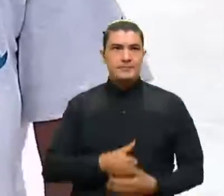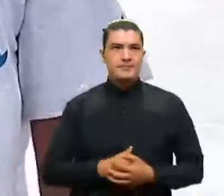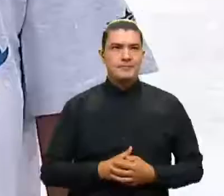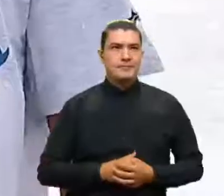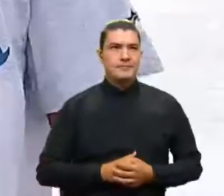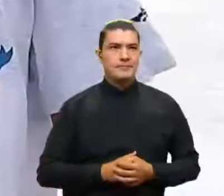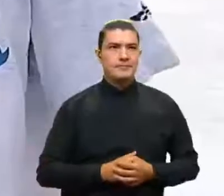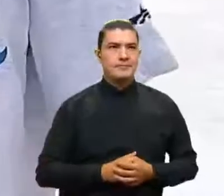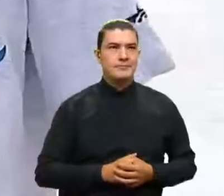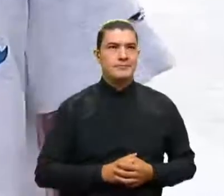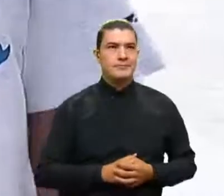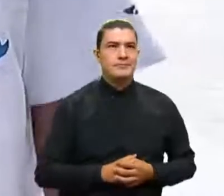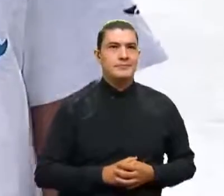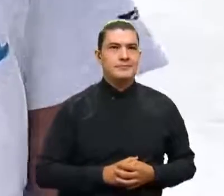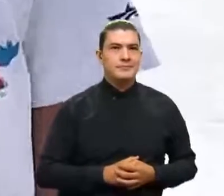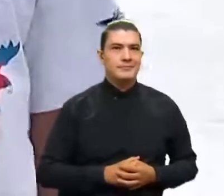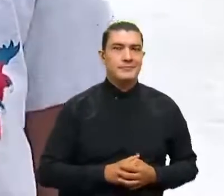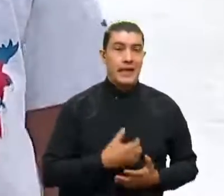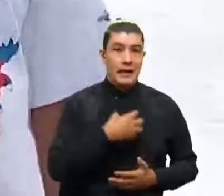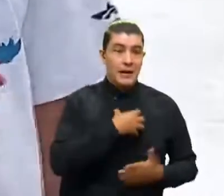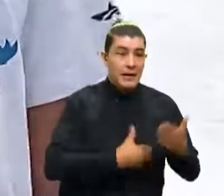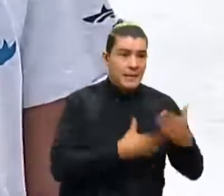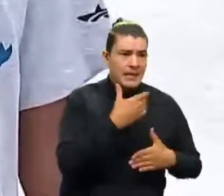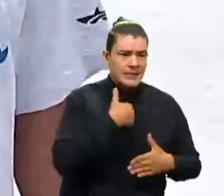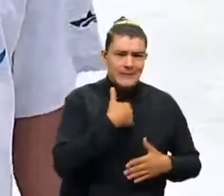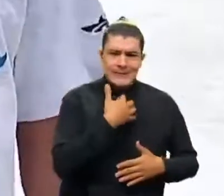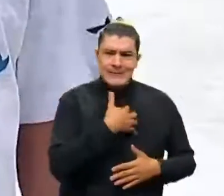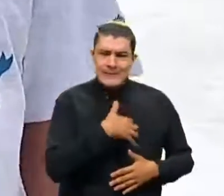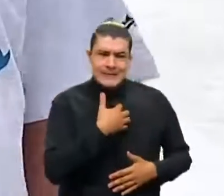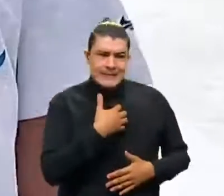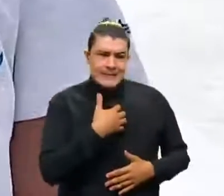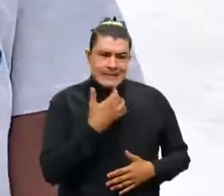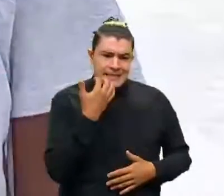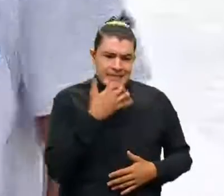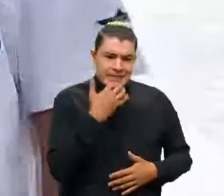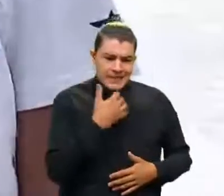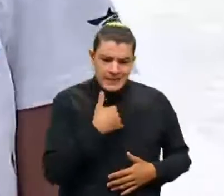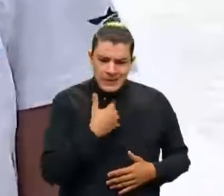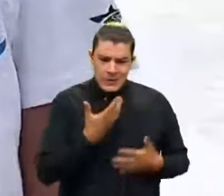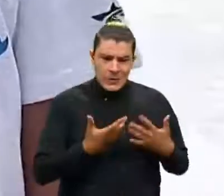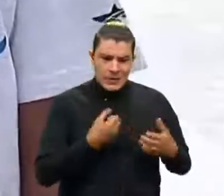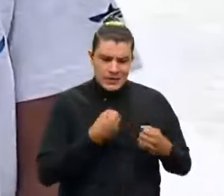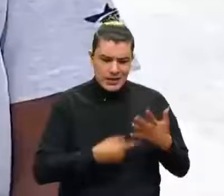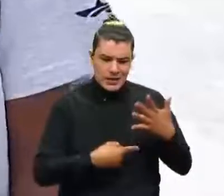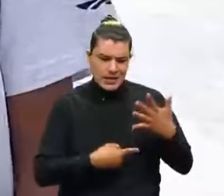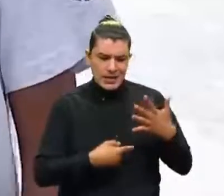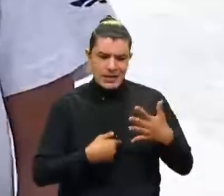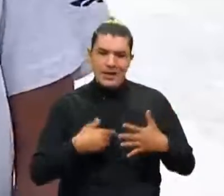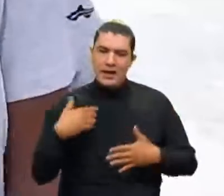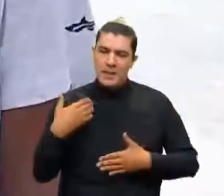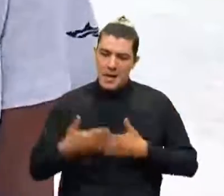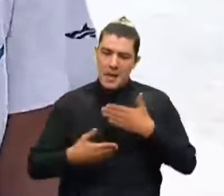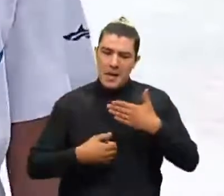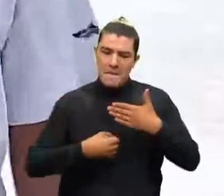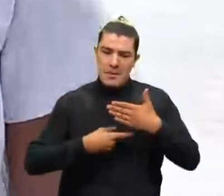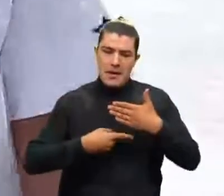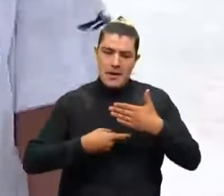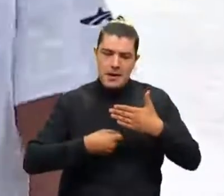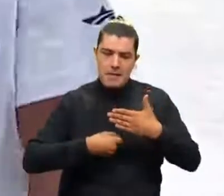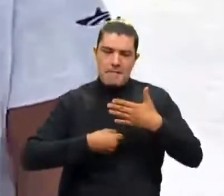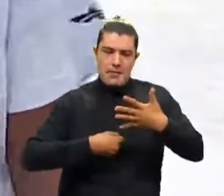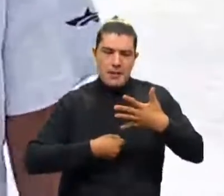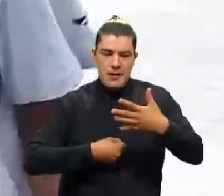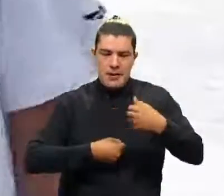al principio me sentí un poco nervioso porque ya cómo es esto, pero después me vi pasando uno por uno y terminé